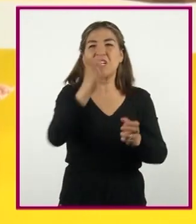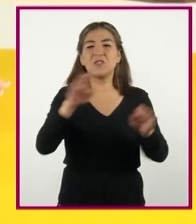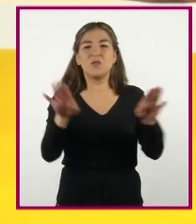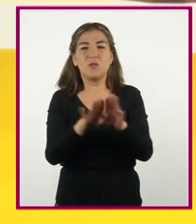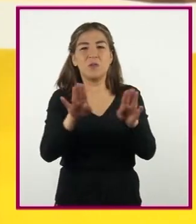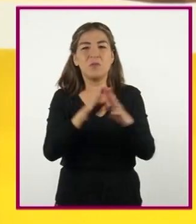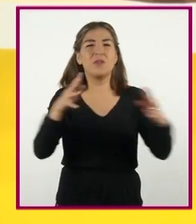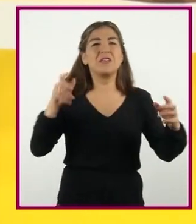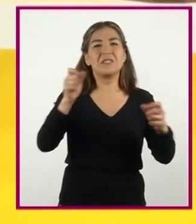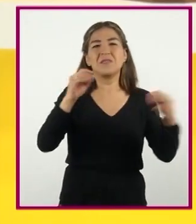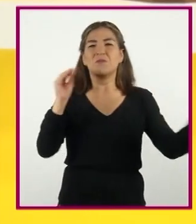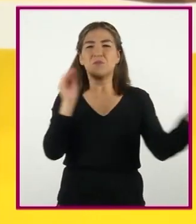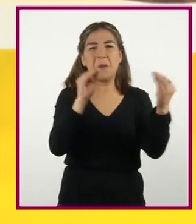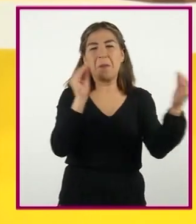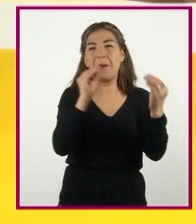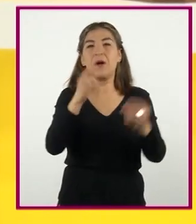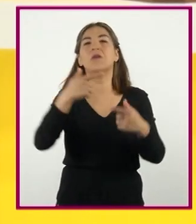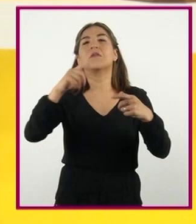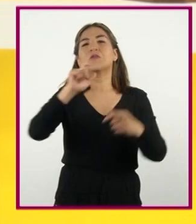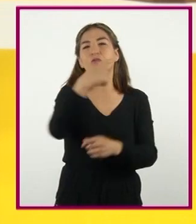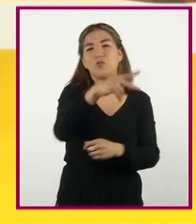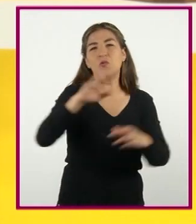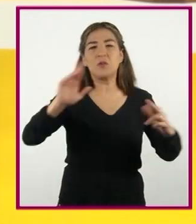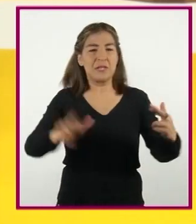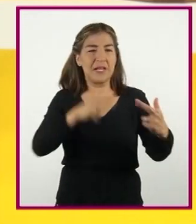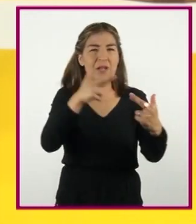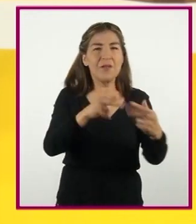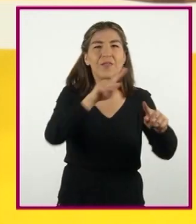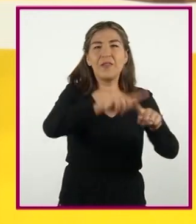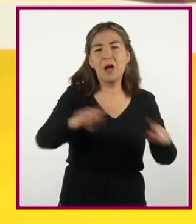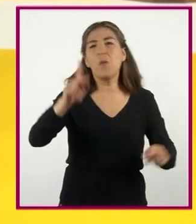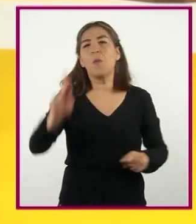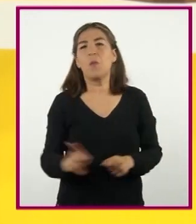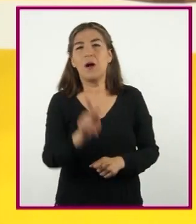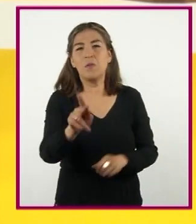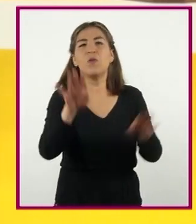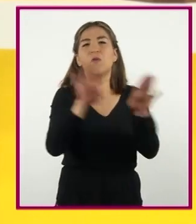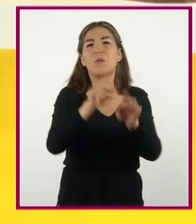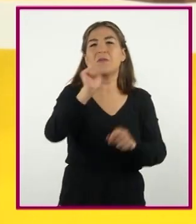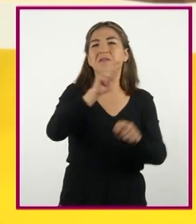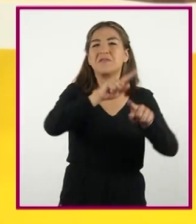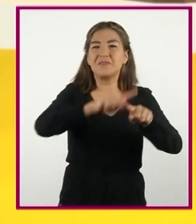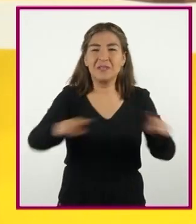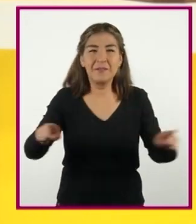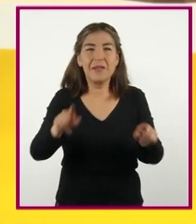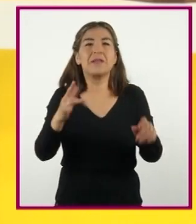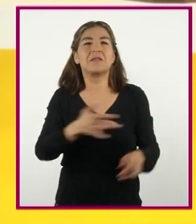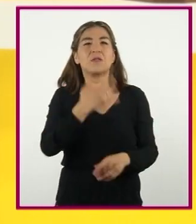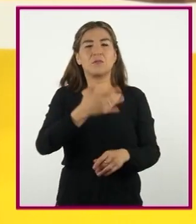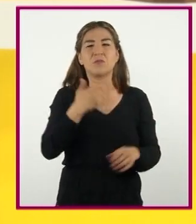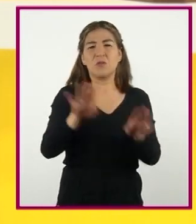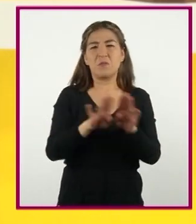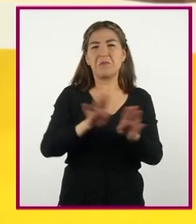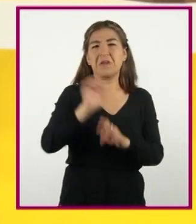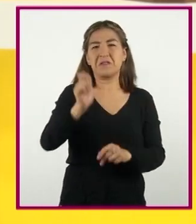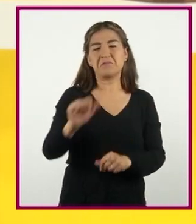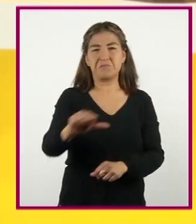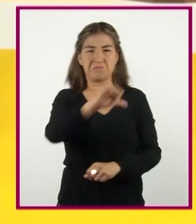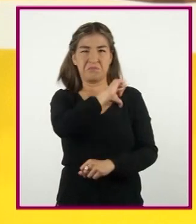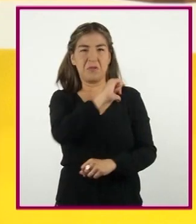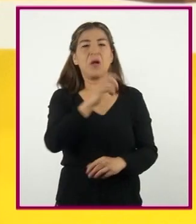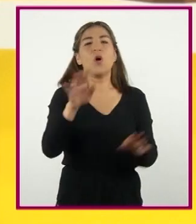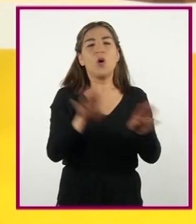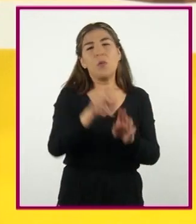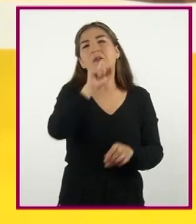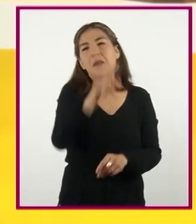de pueblos o regiones distintas a las suyas. Se anteponían las diferencias y se fomentaba el orgullo local,